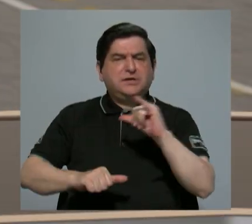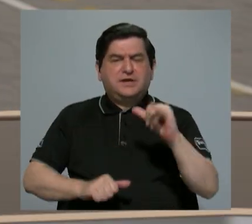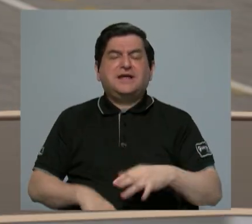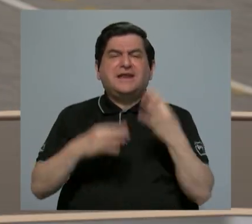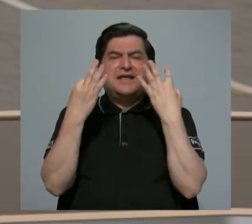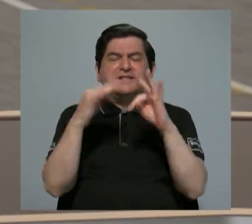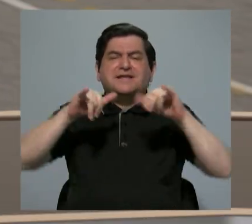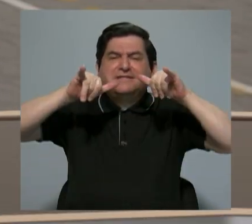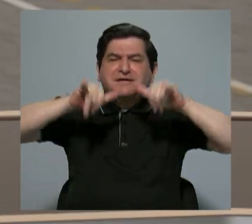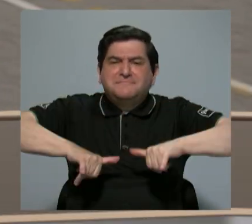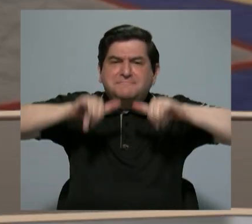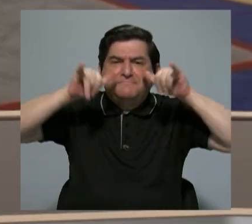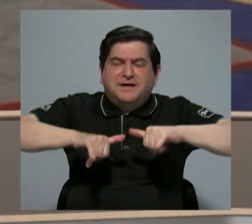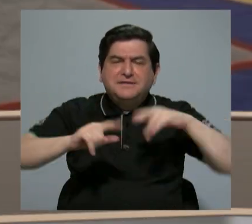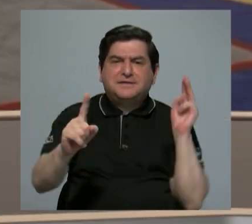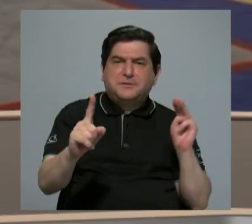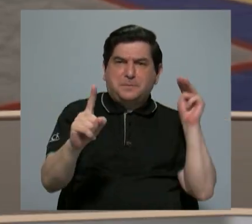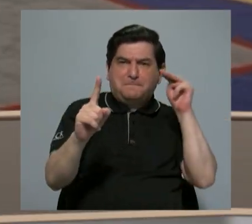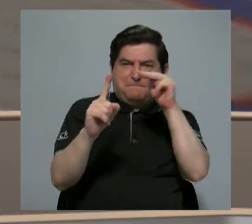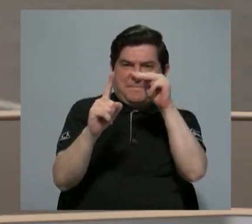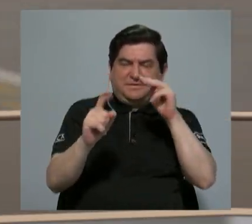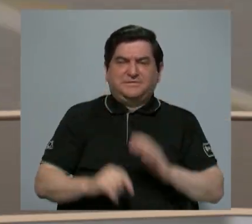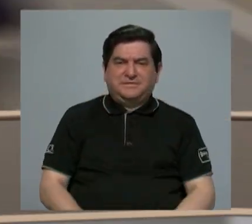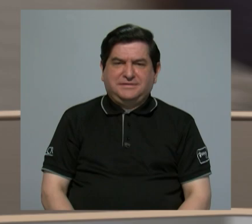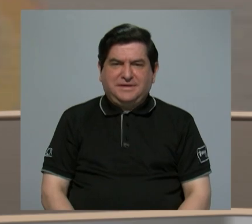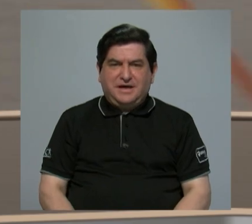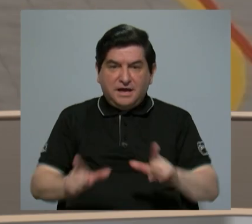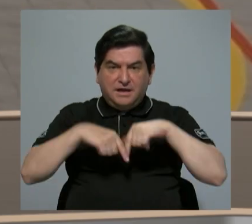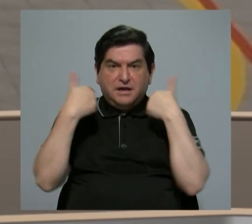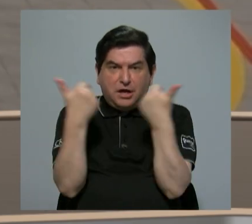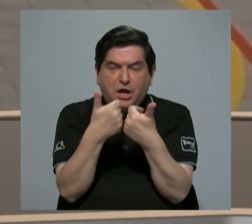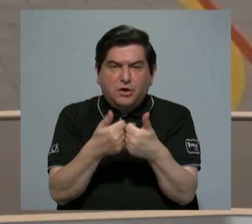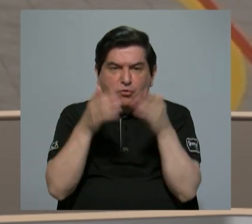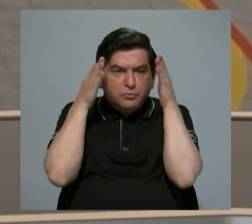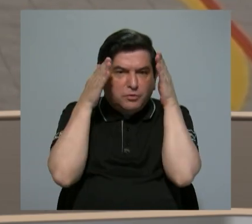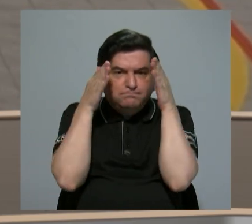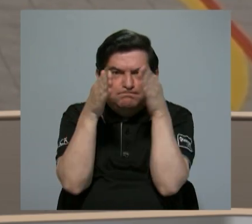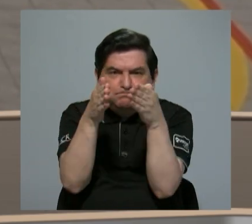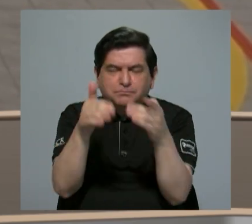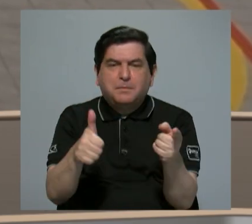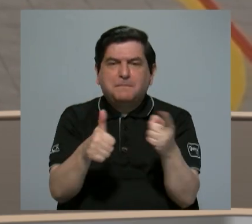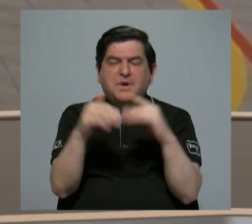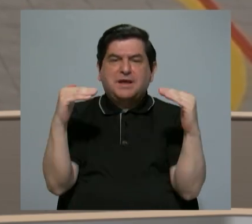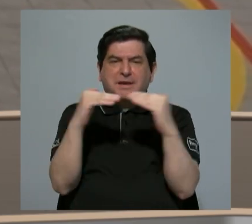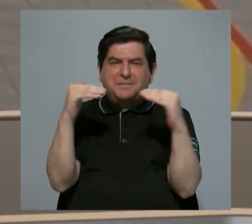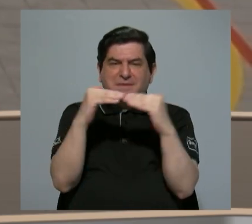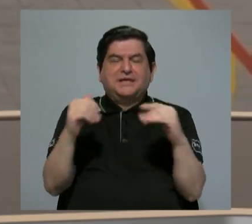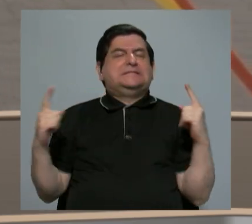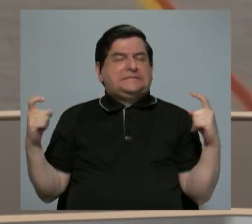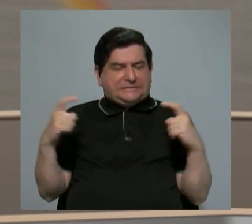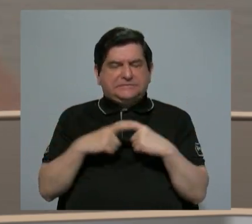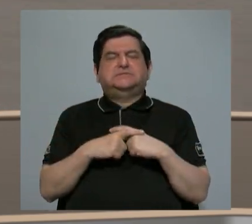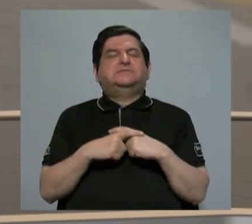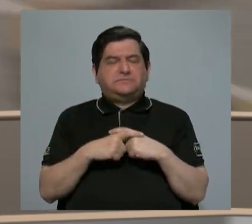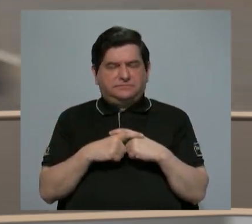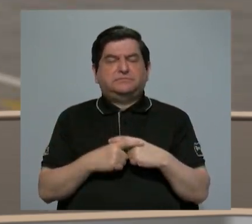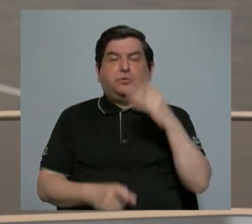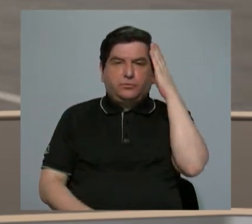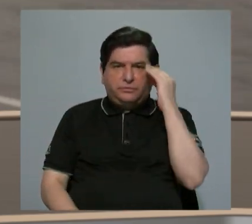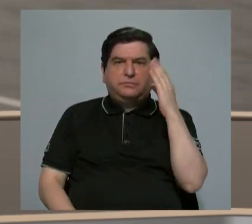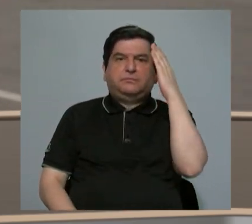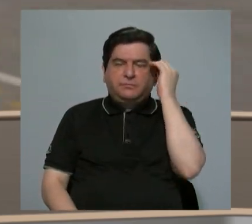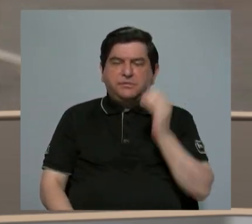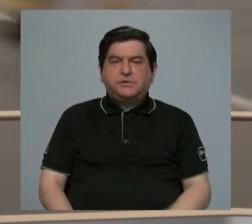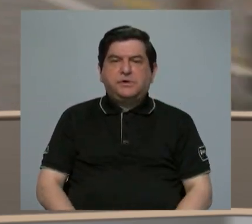tratar de mantener siempre esa meta para que el grupo se enfoque en eso, ¿verdad? Primera edición sí es un poco complicado, donde hay experiencia, donde